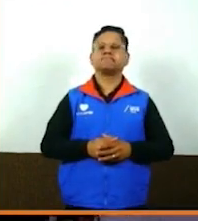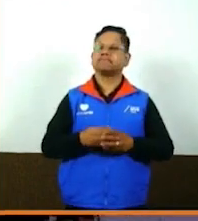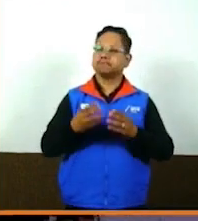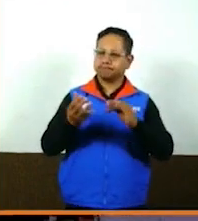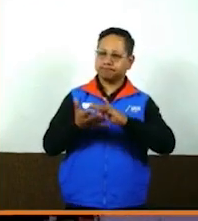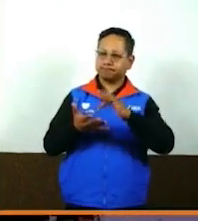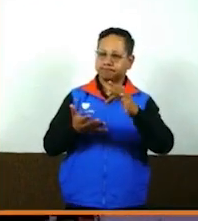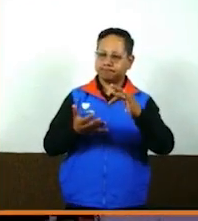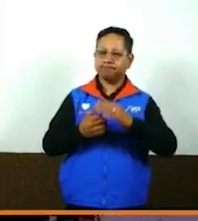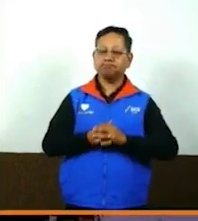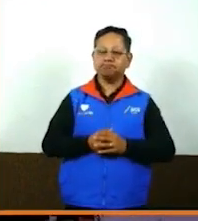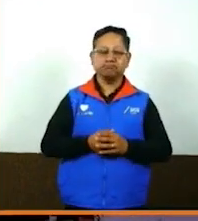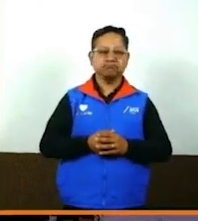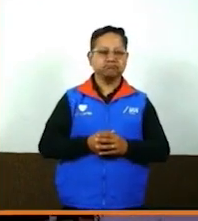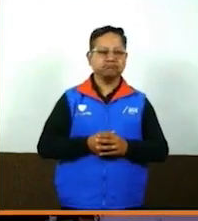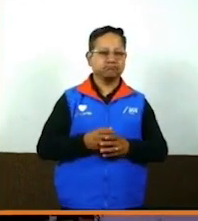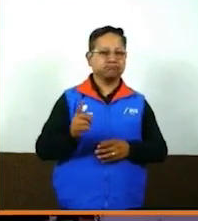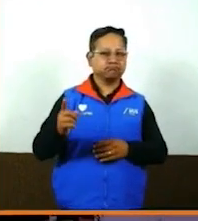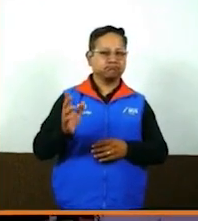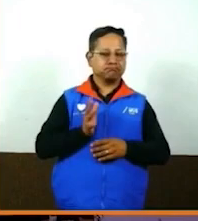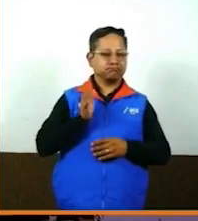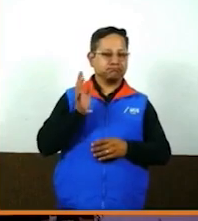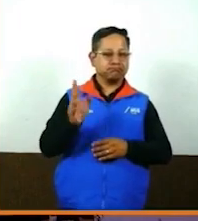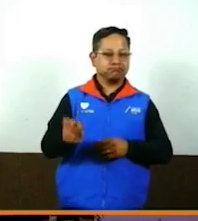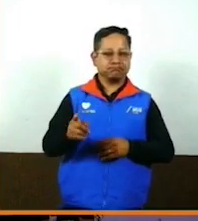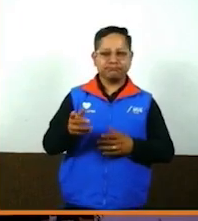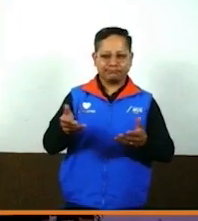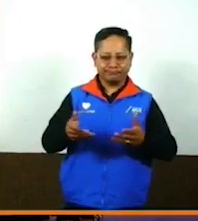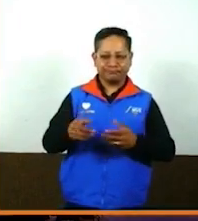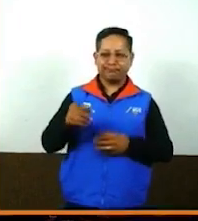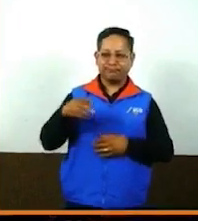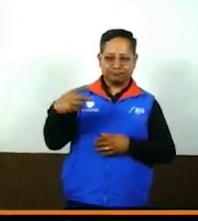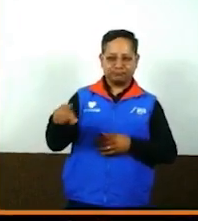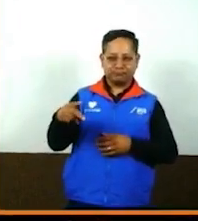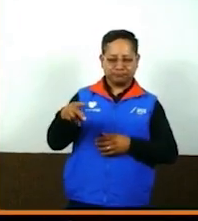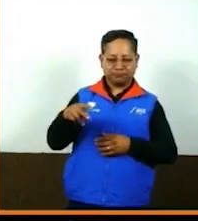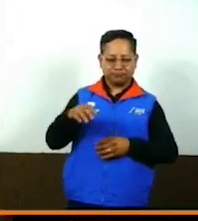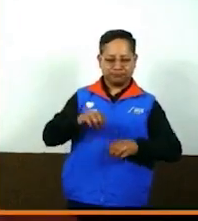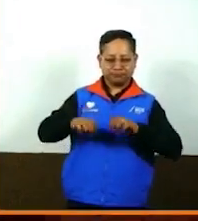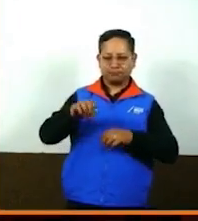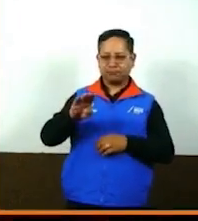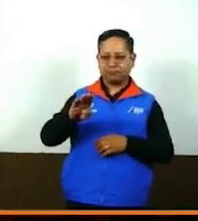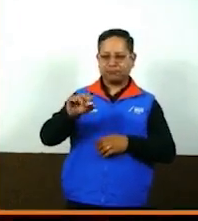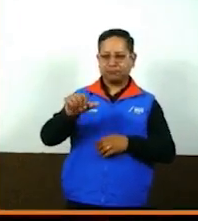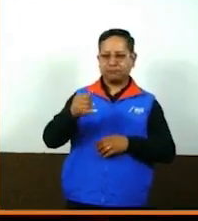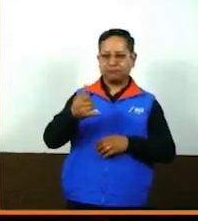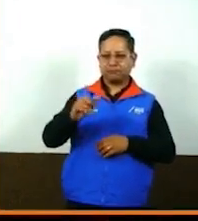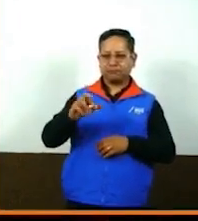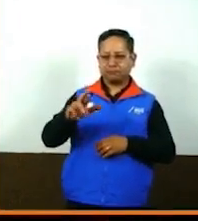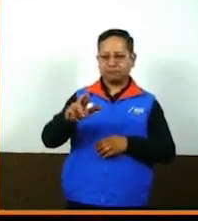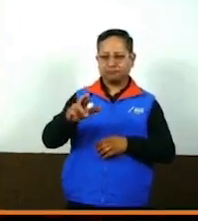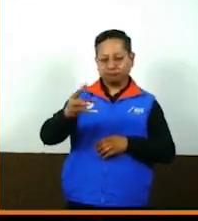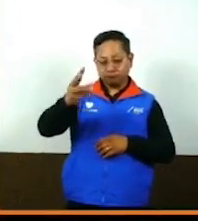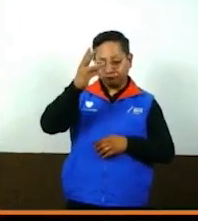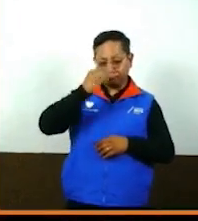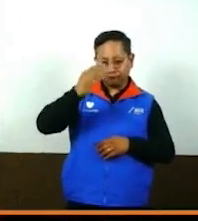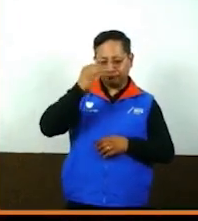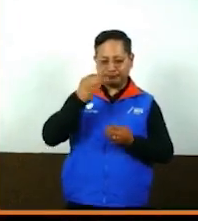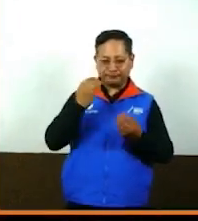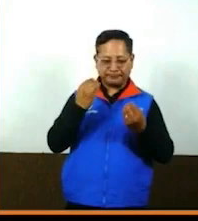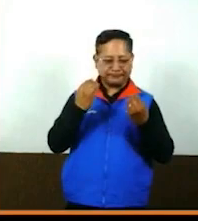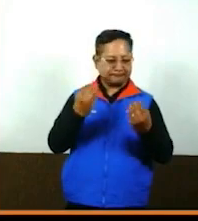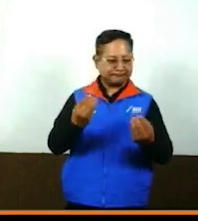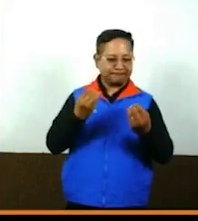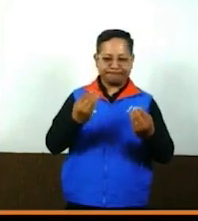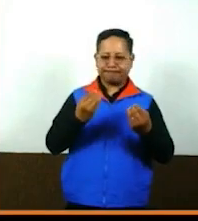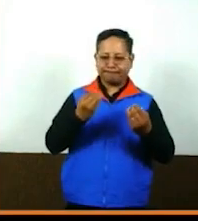Muchísimas gracias, Laura. La verdad es que impresionante todo lo que están haciendo en Bayer, ¿no? Y la verdad, mucho que aprender. Y creo que la cadena de